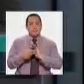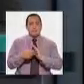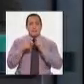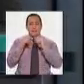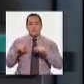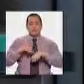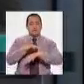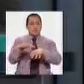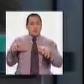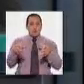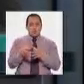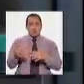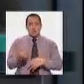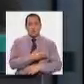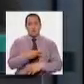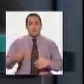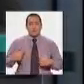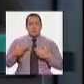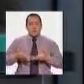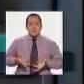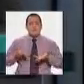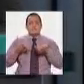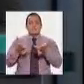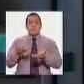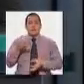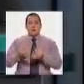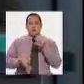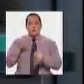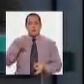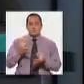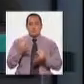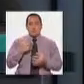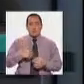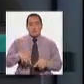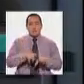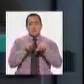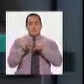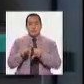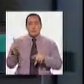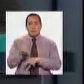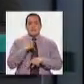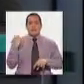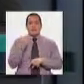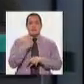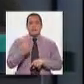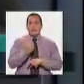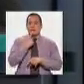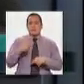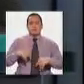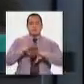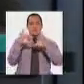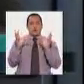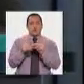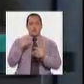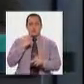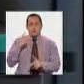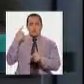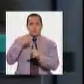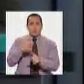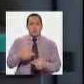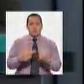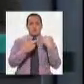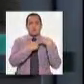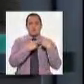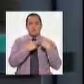es todo el Estado el que es llevado a juicio. En sede nacional, sin embargo, eran aquellos que estaban denunciados como